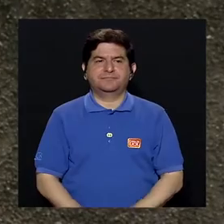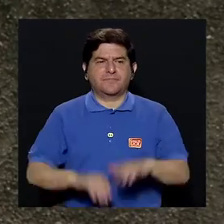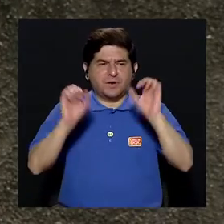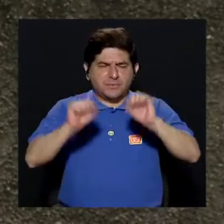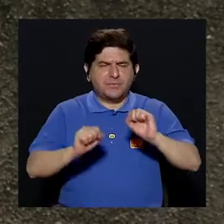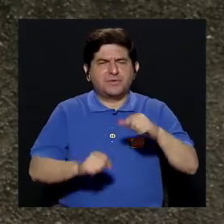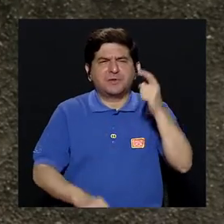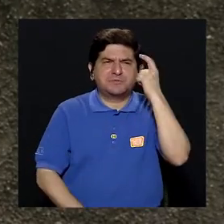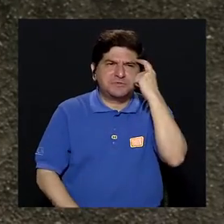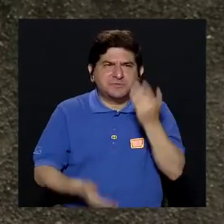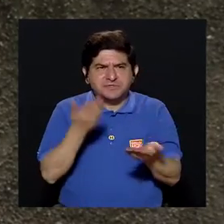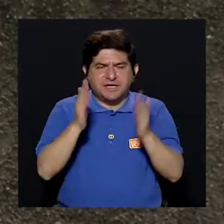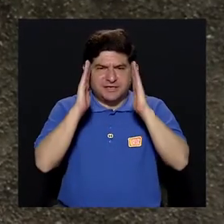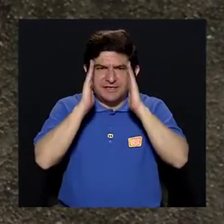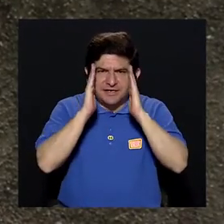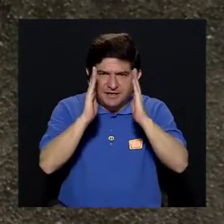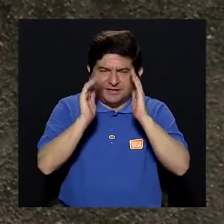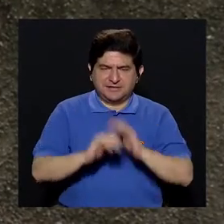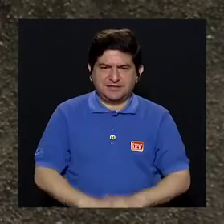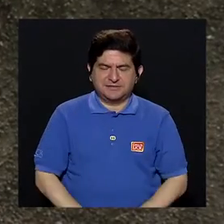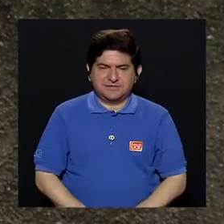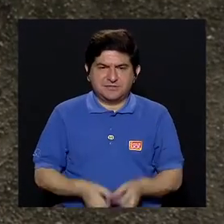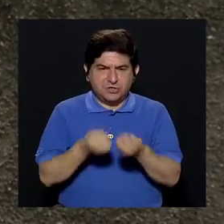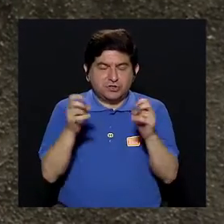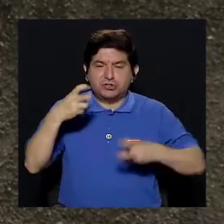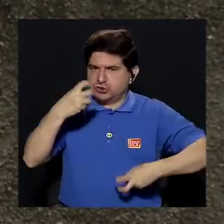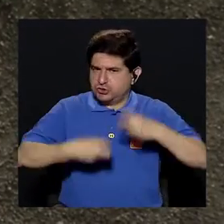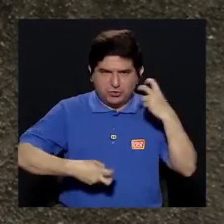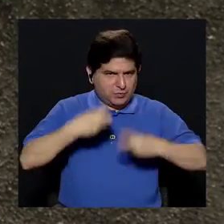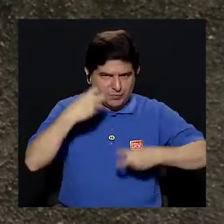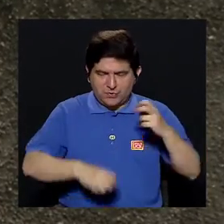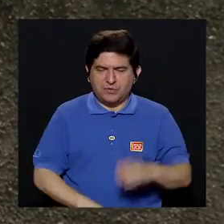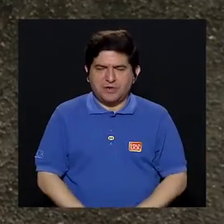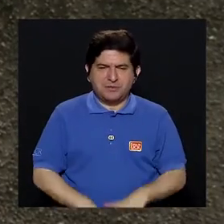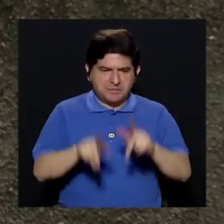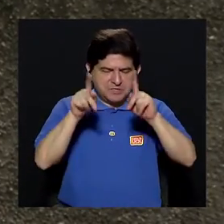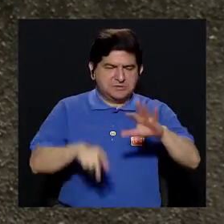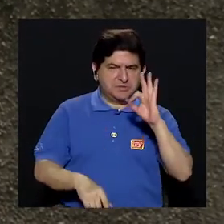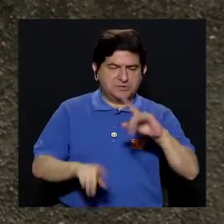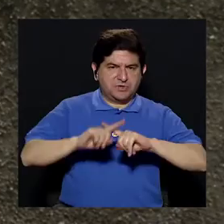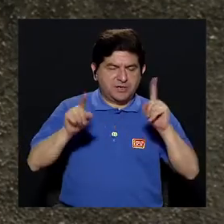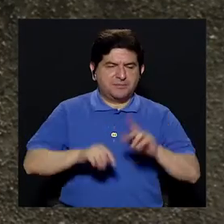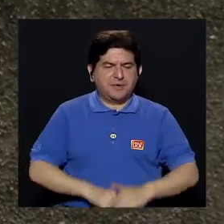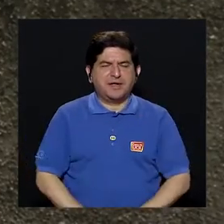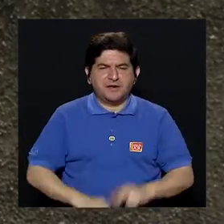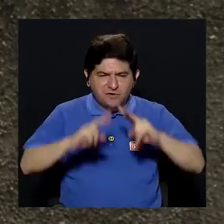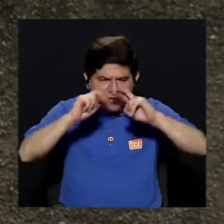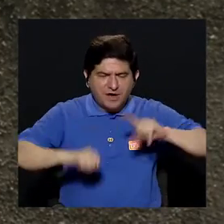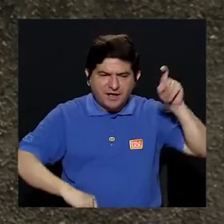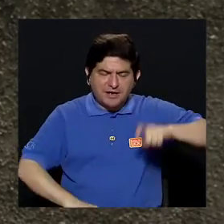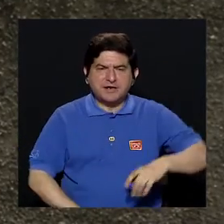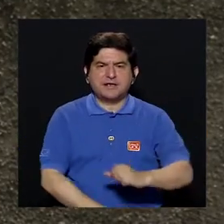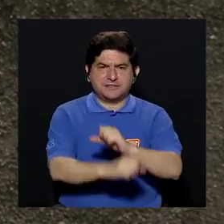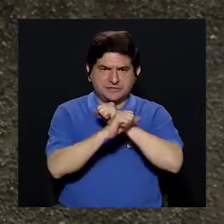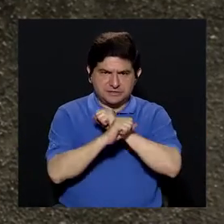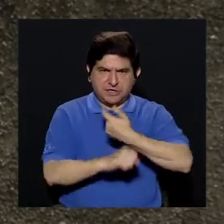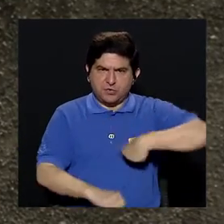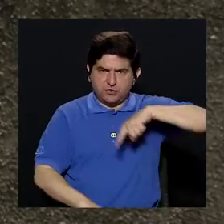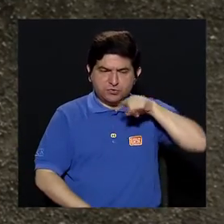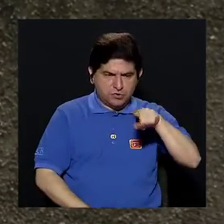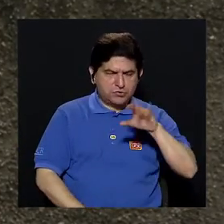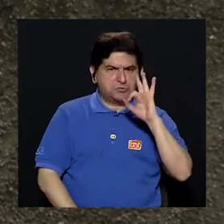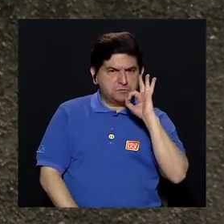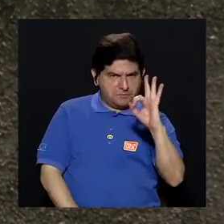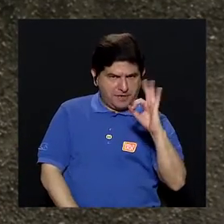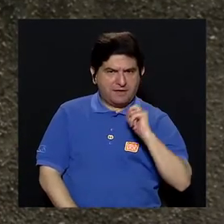Podemos fácilmente en una atención sin ninguna complicación con el paciente bien, pero haciendo los estudios necesarios para asegurarnos de que todo